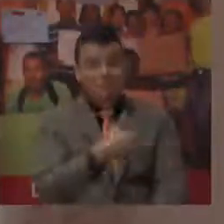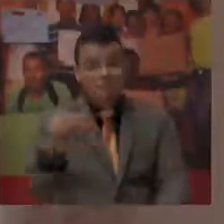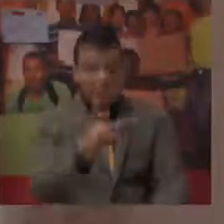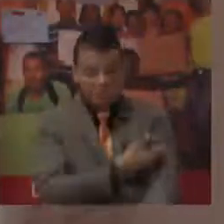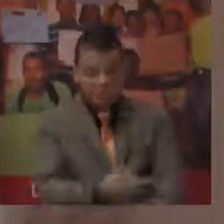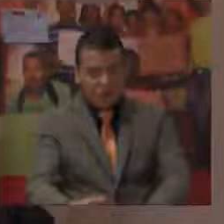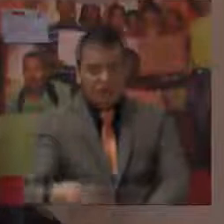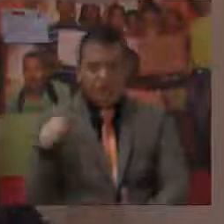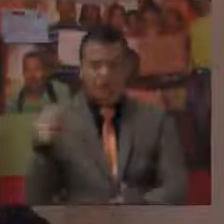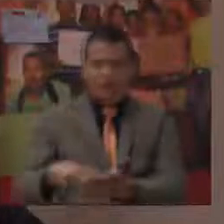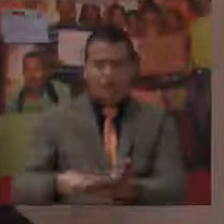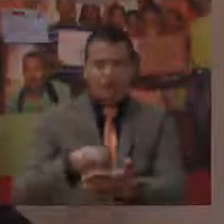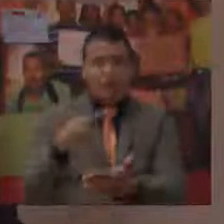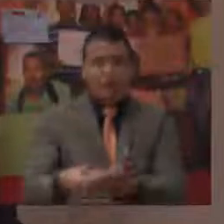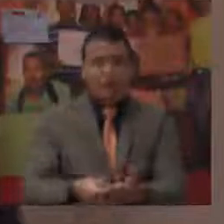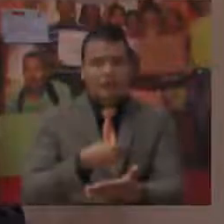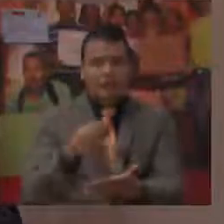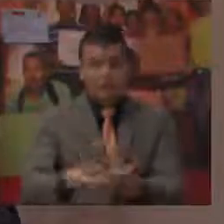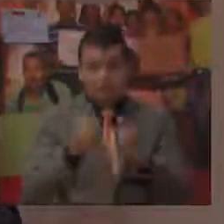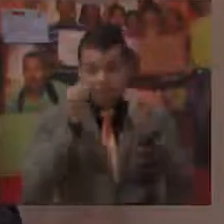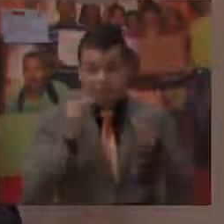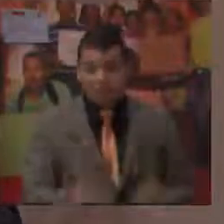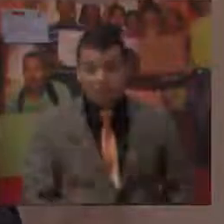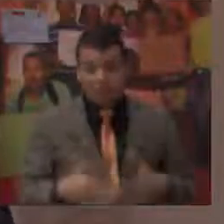impagables por supuesto para cualquier ciudadano.